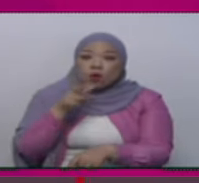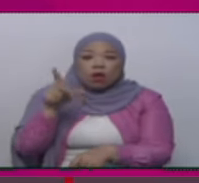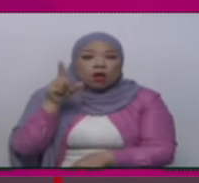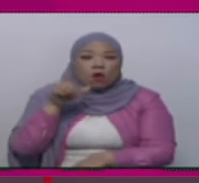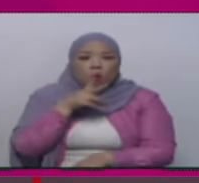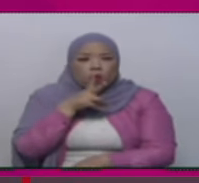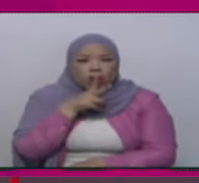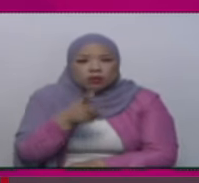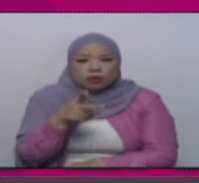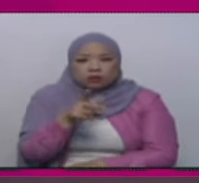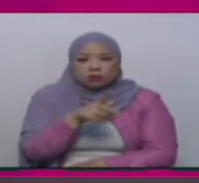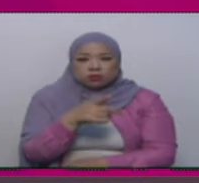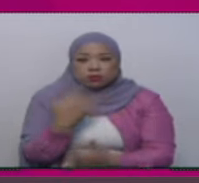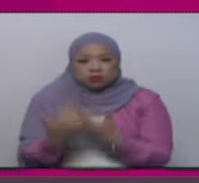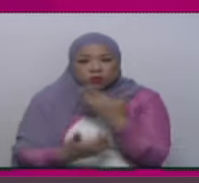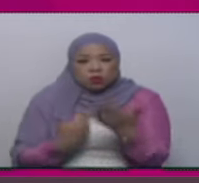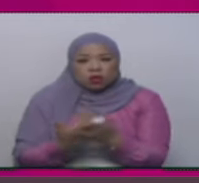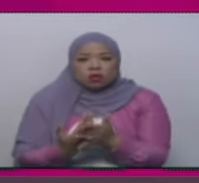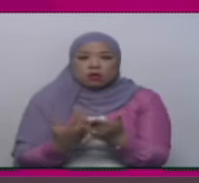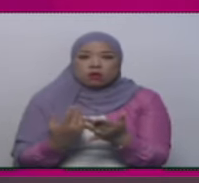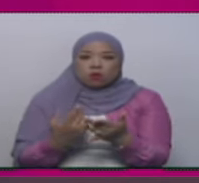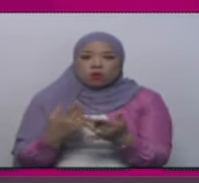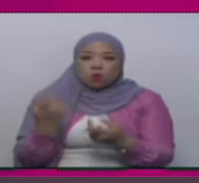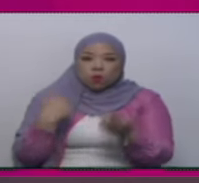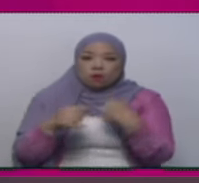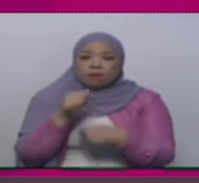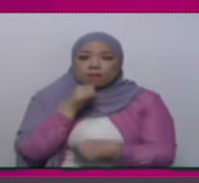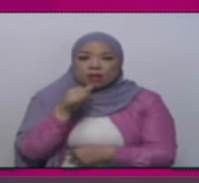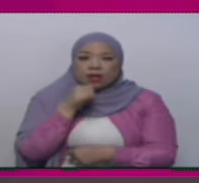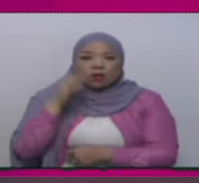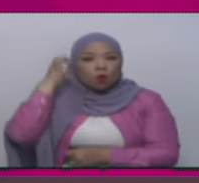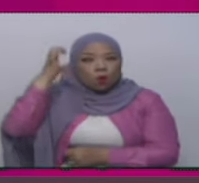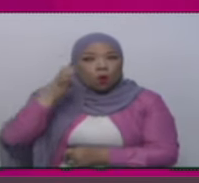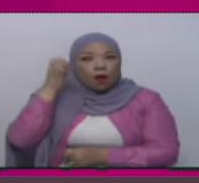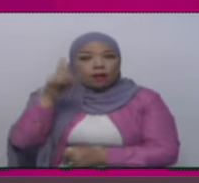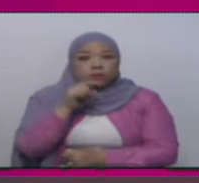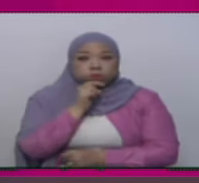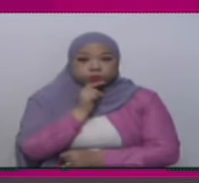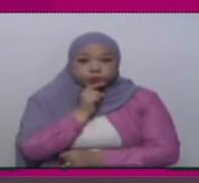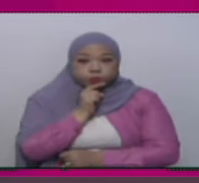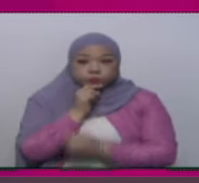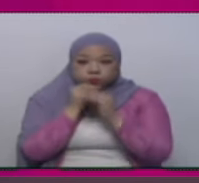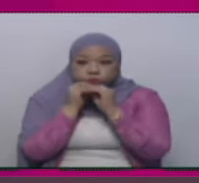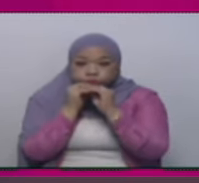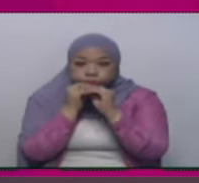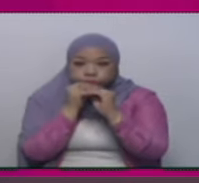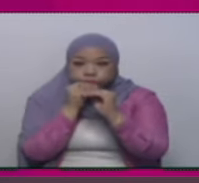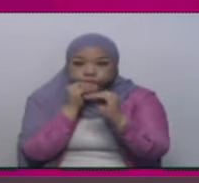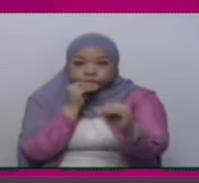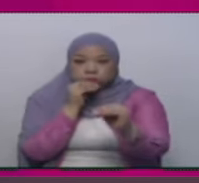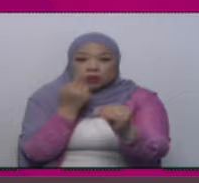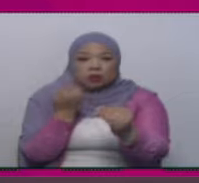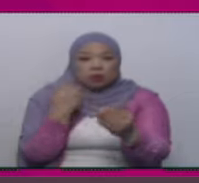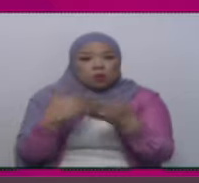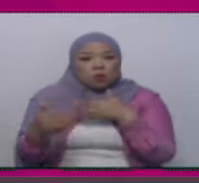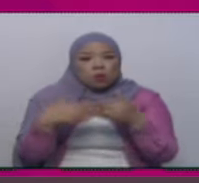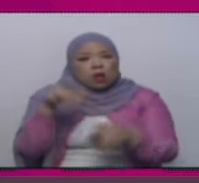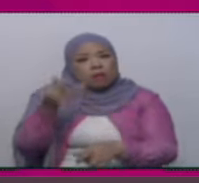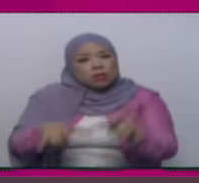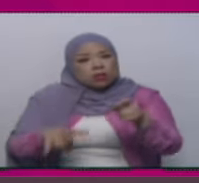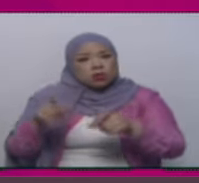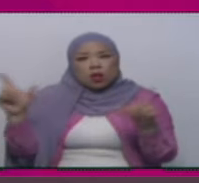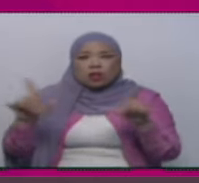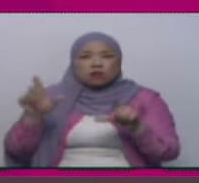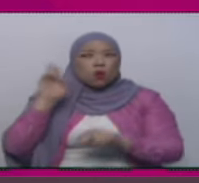demencial, que es tapada por los medios occidentales. Exacto. O sea, de manera vulgar, tapada por los medios